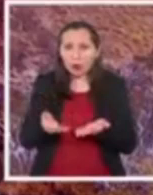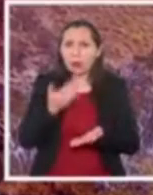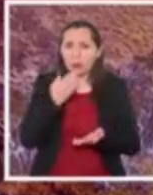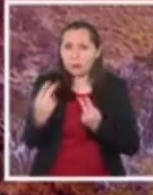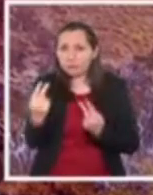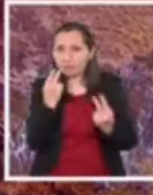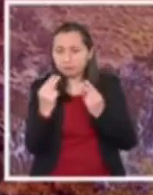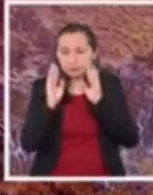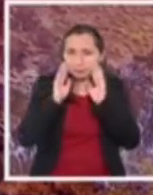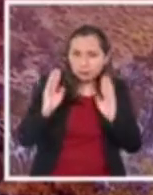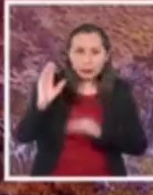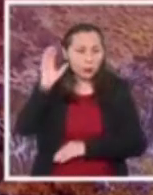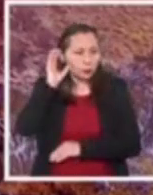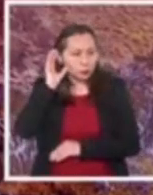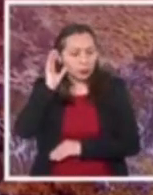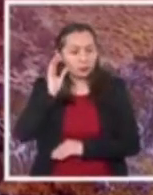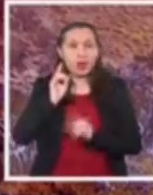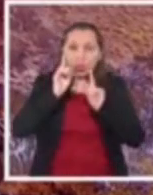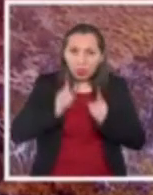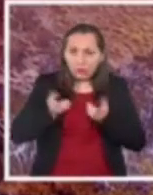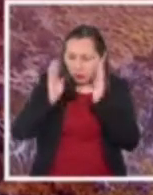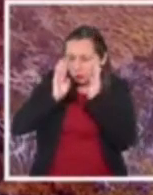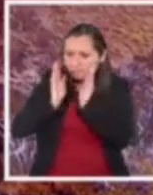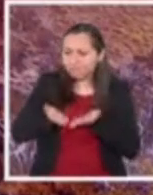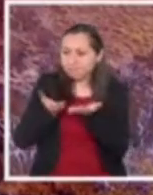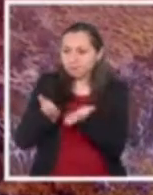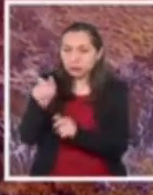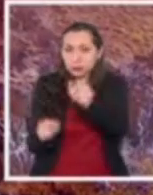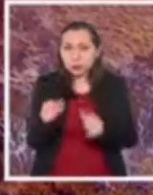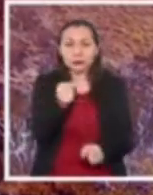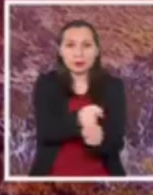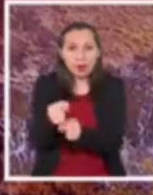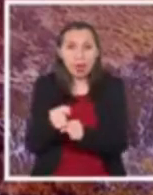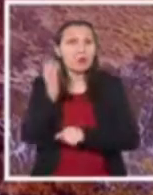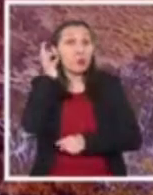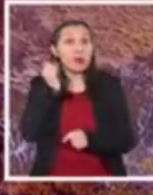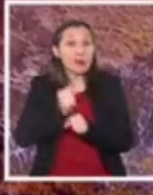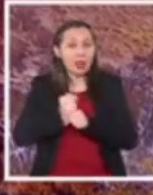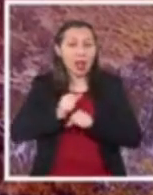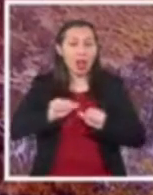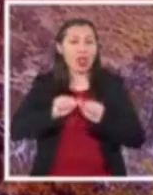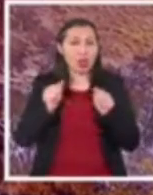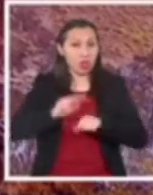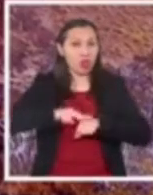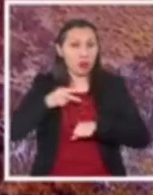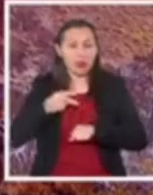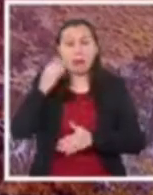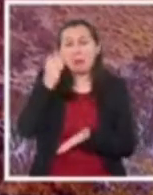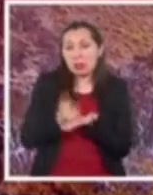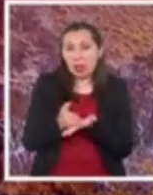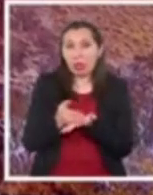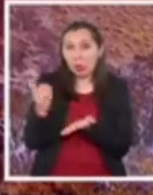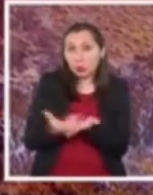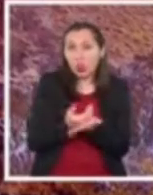escuchando pensemos que nos debemos a nuestros trabajadores a las mujeres que trabajan el doble la mitad del sueldo